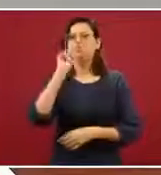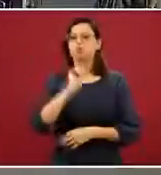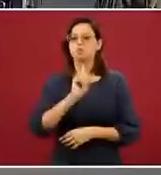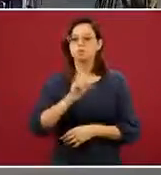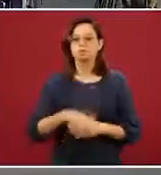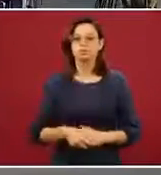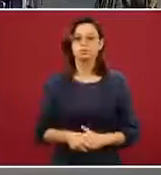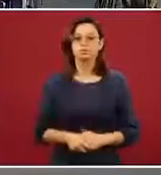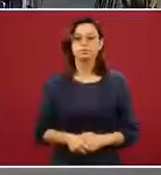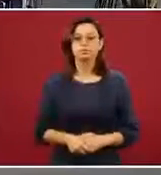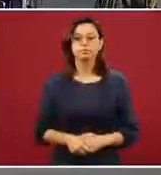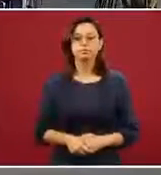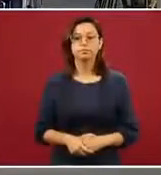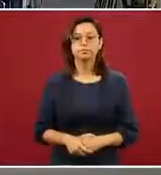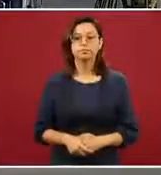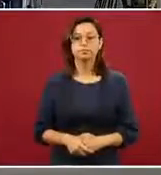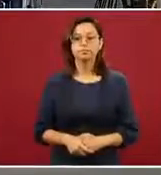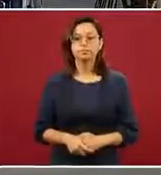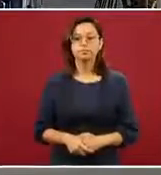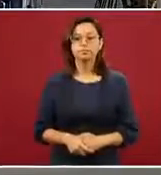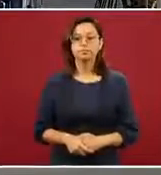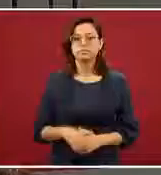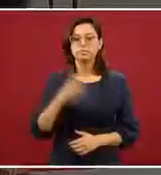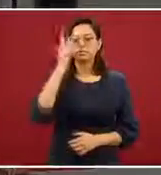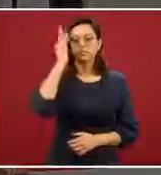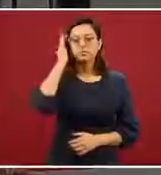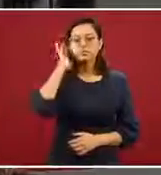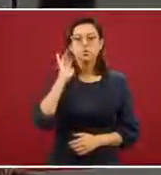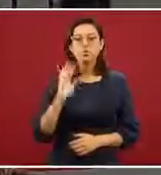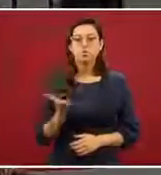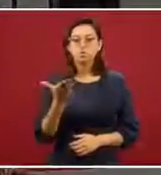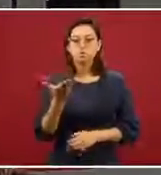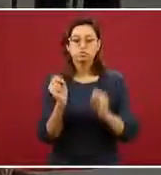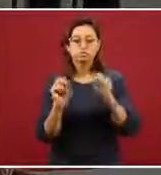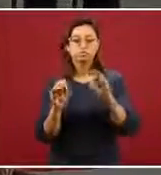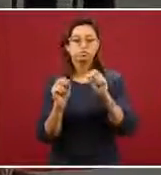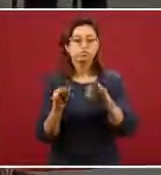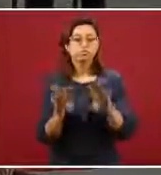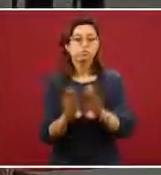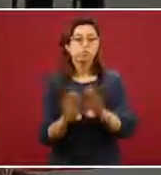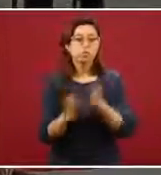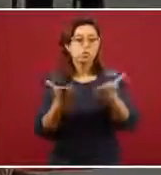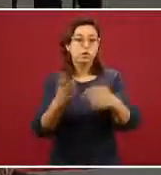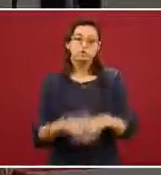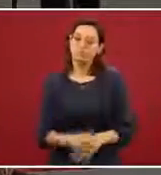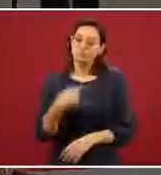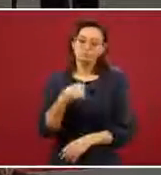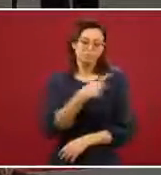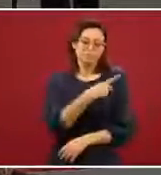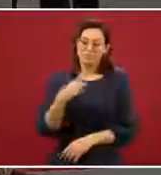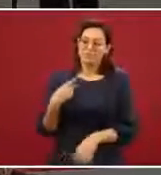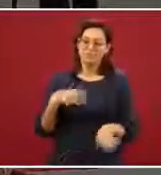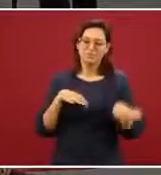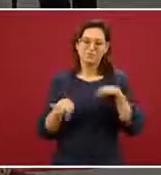mujeres. Qué amable. Presidente, ¿su oficina cómo va a funcionar? Pues yo tengo que estar